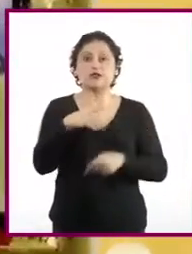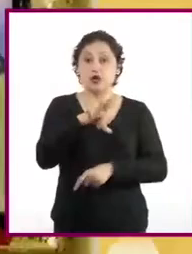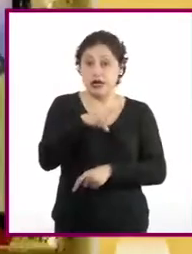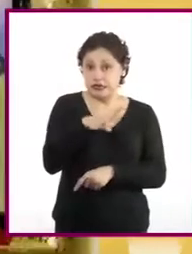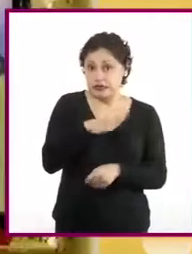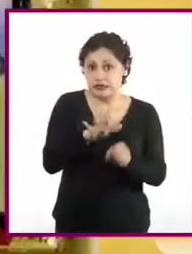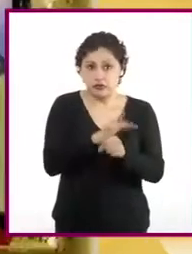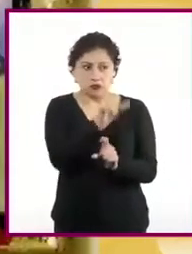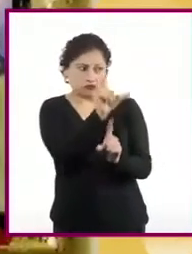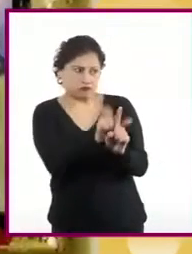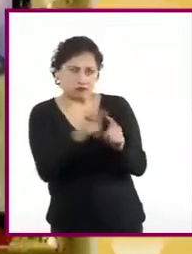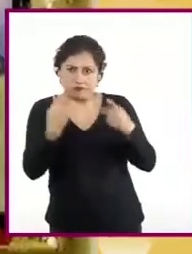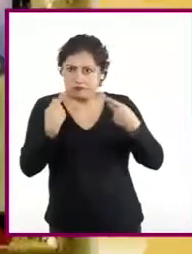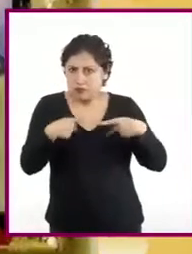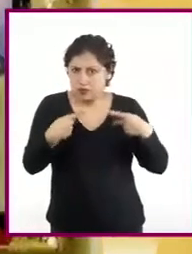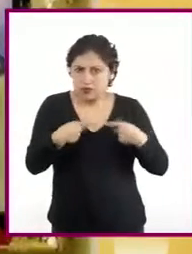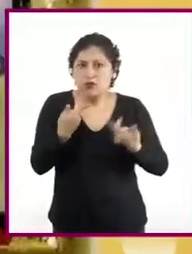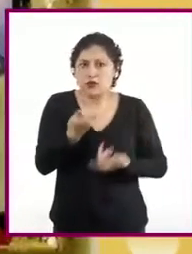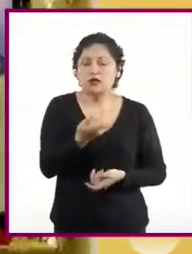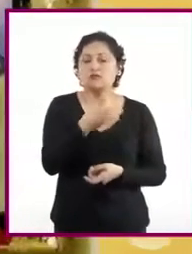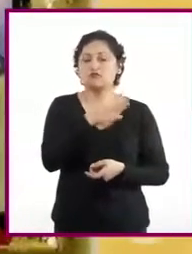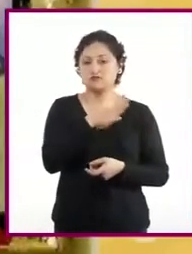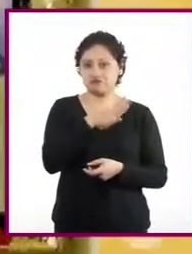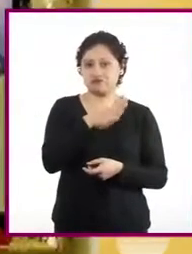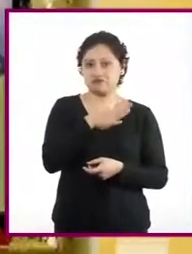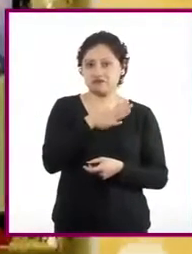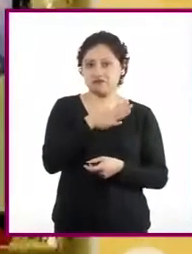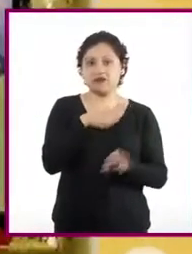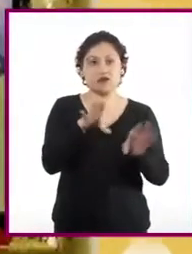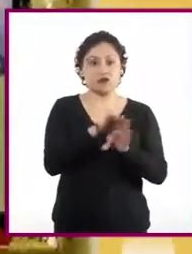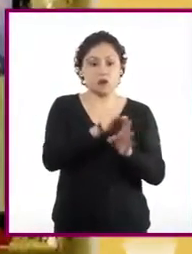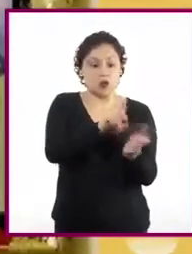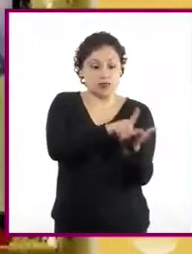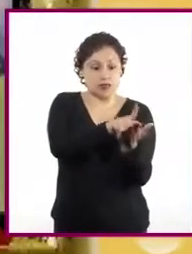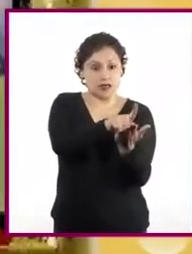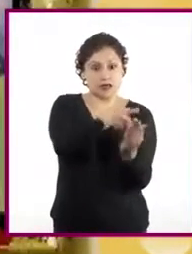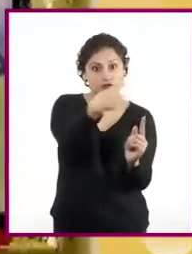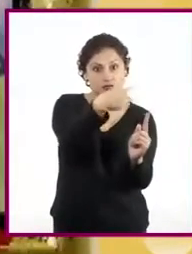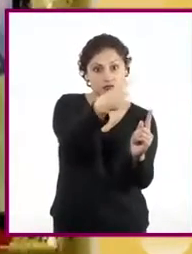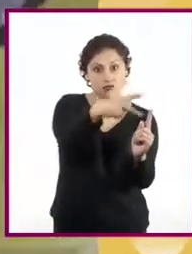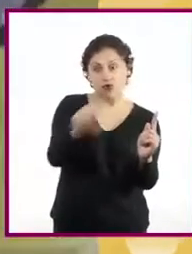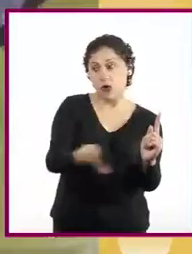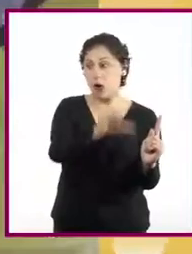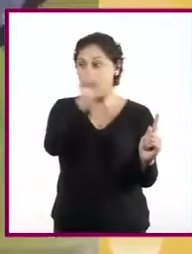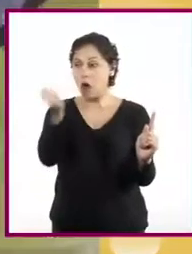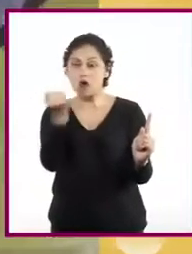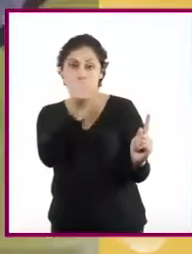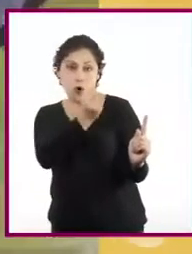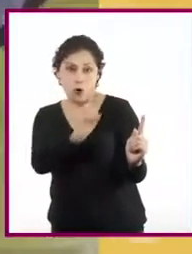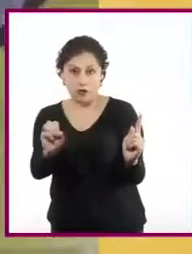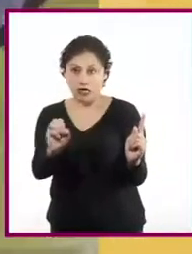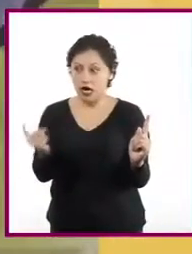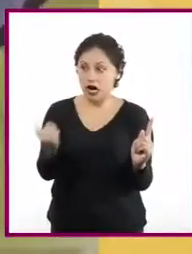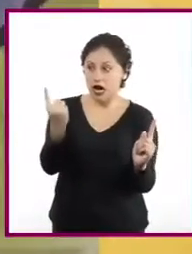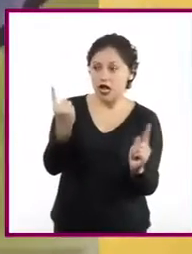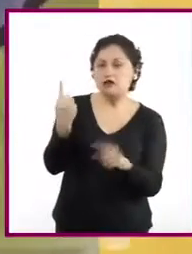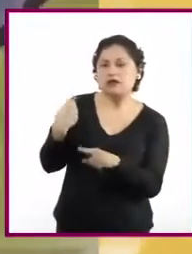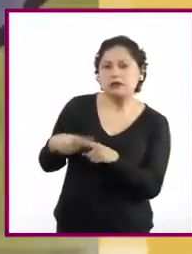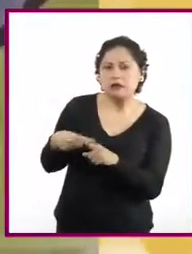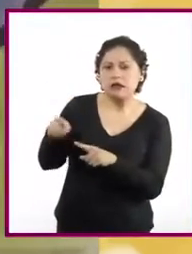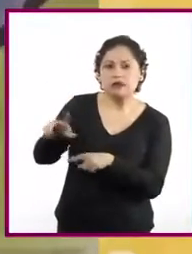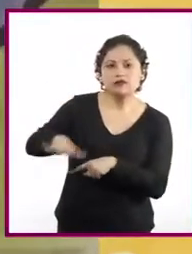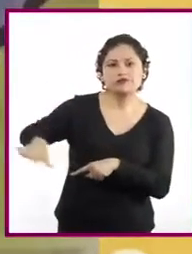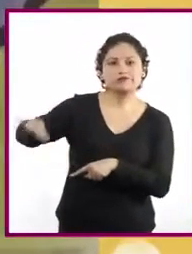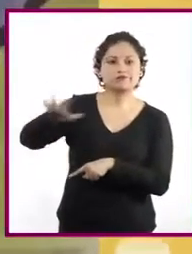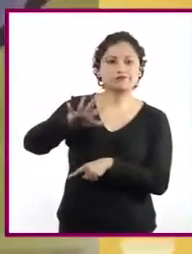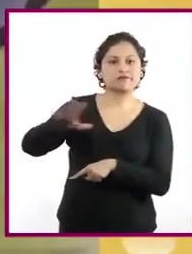personas, y eso significa que frente a este derecho hay un obligado. En este caso, el obligado son los estados,